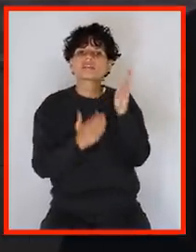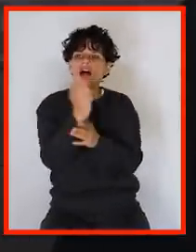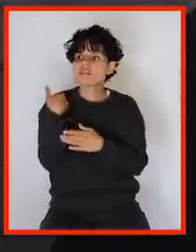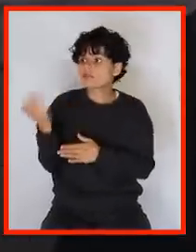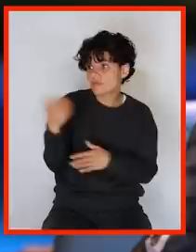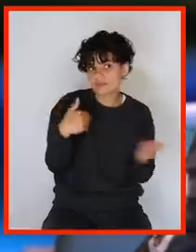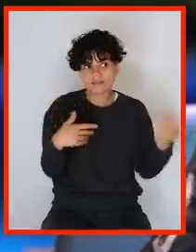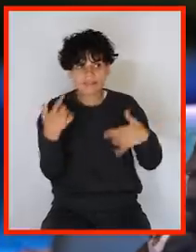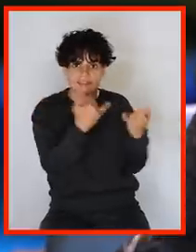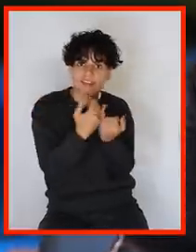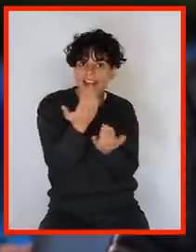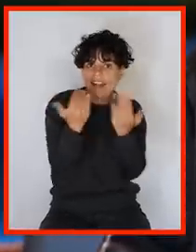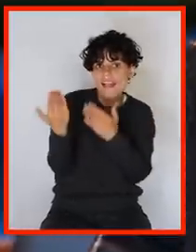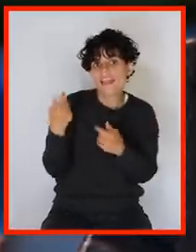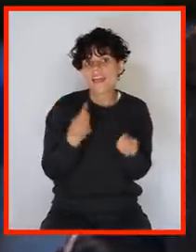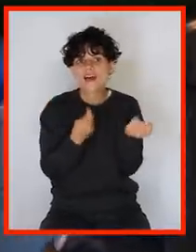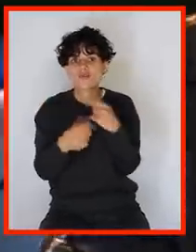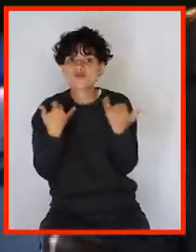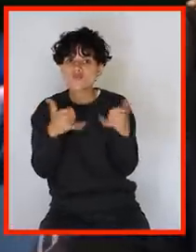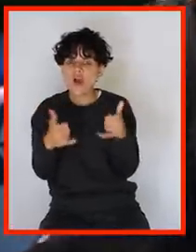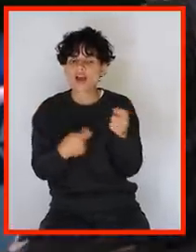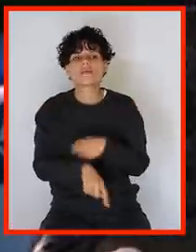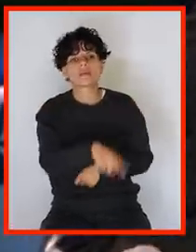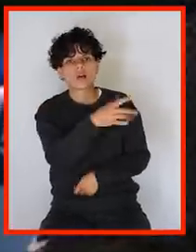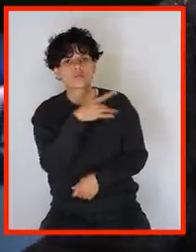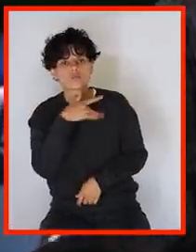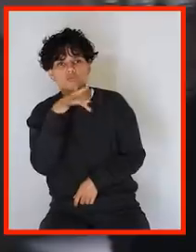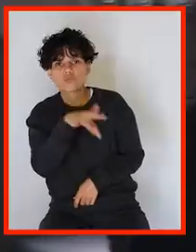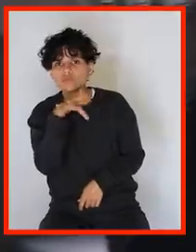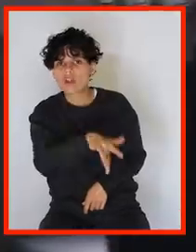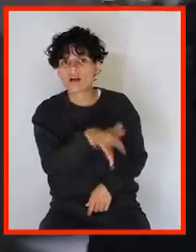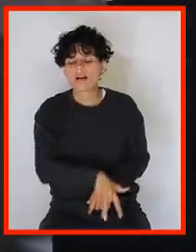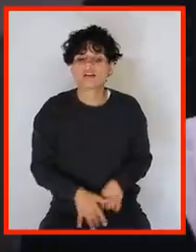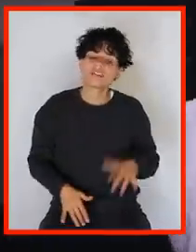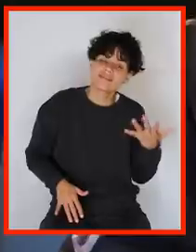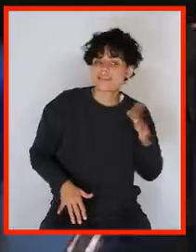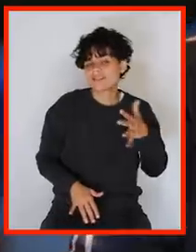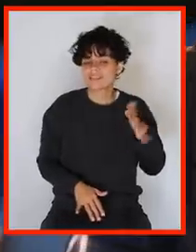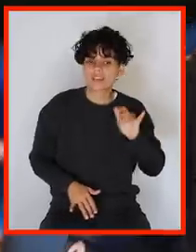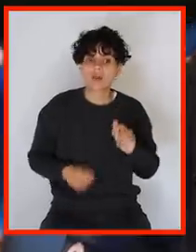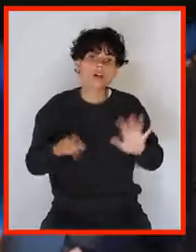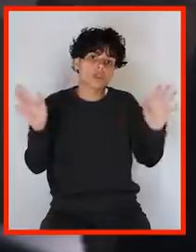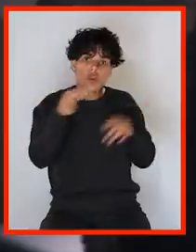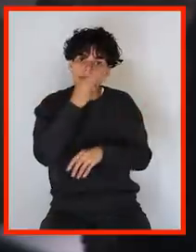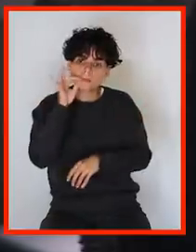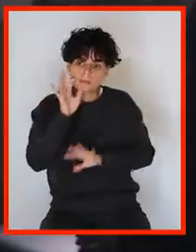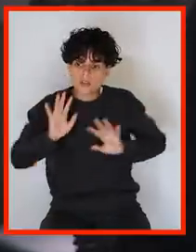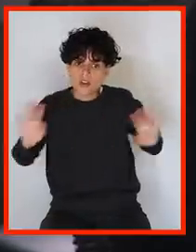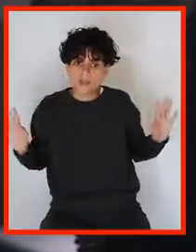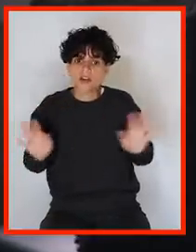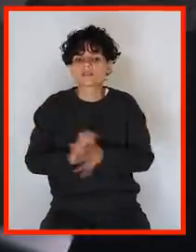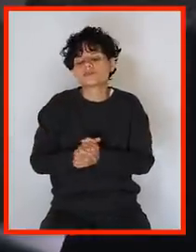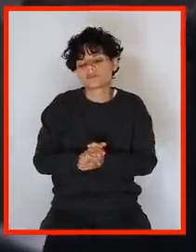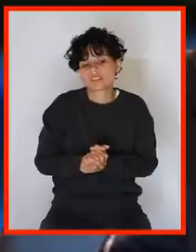empezás a aglutinar a la gente, amigos, y pum, pum, pum, y la... Mira el culiao. Un poco, weón. Si querés, lo dejamos